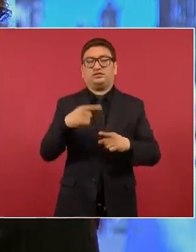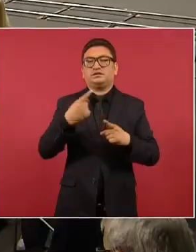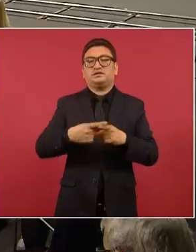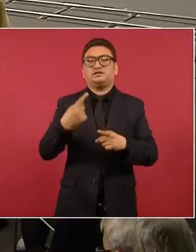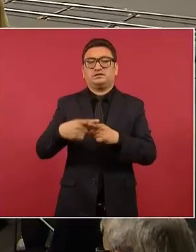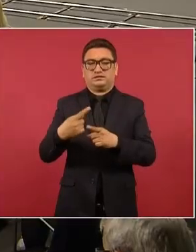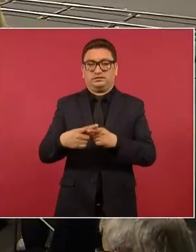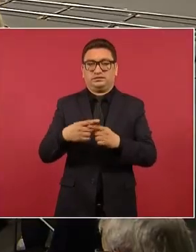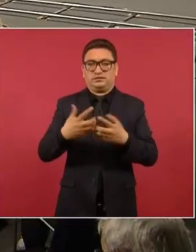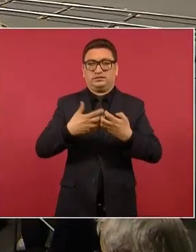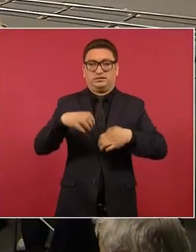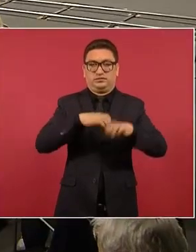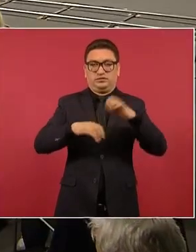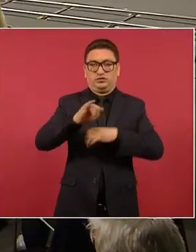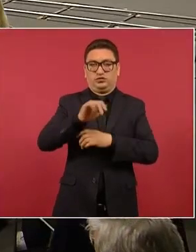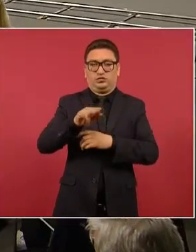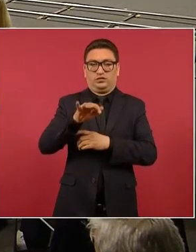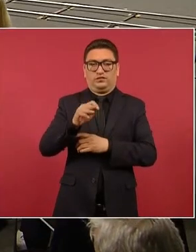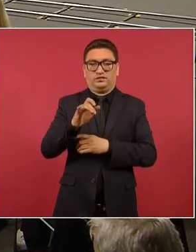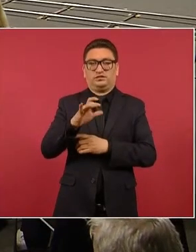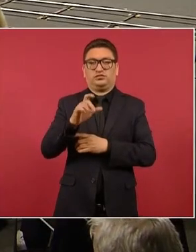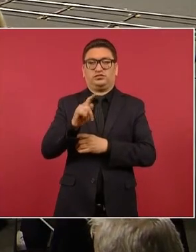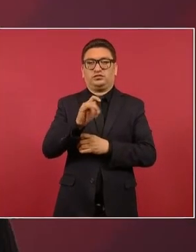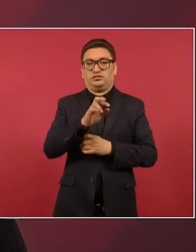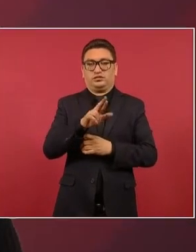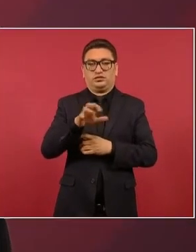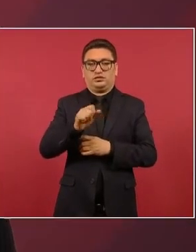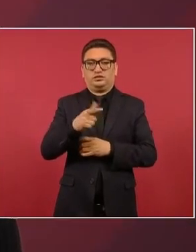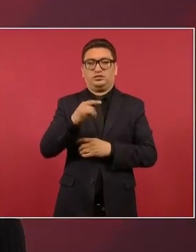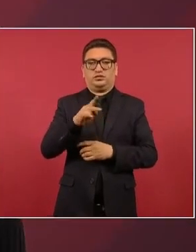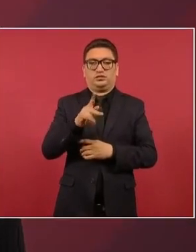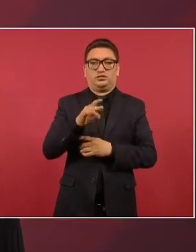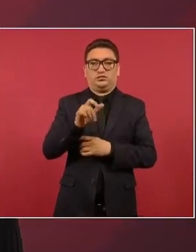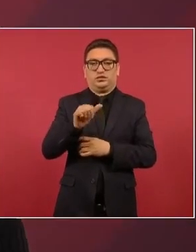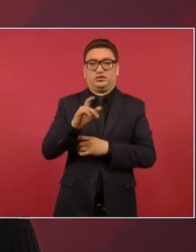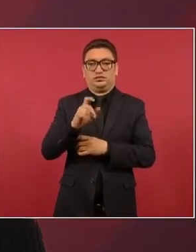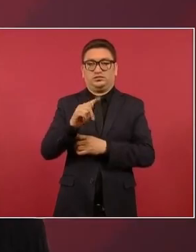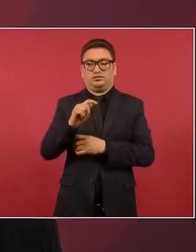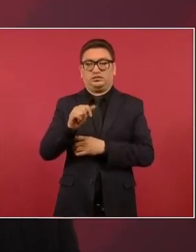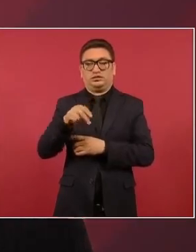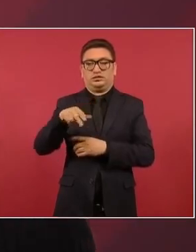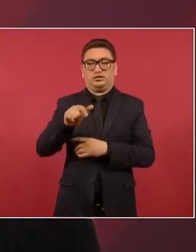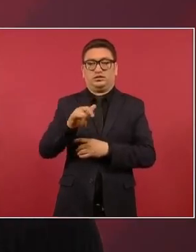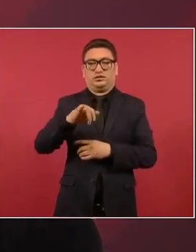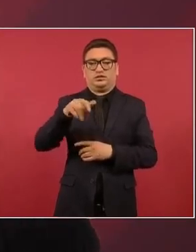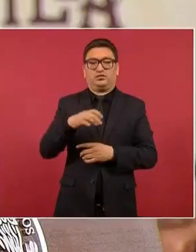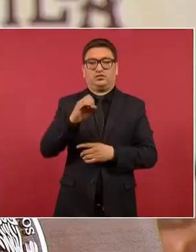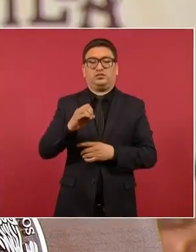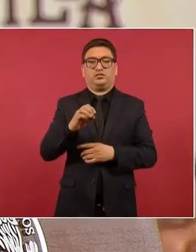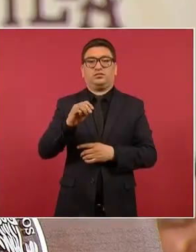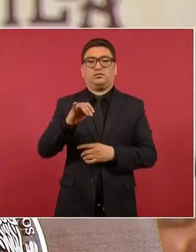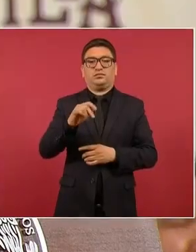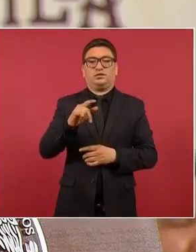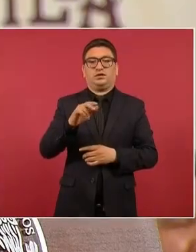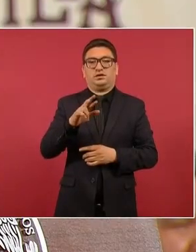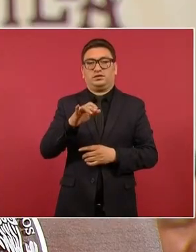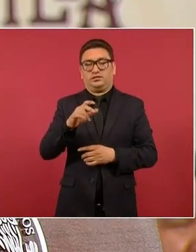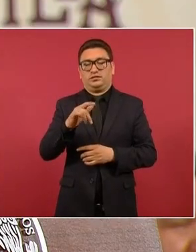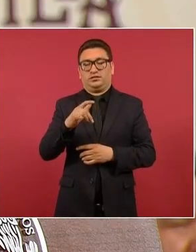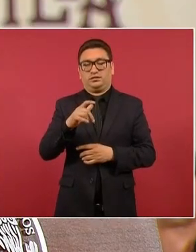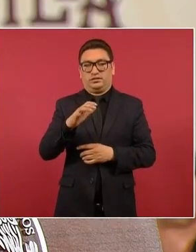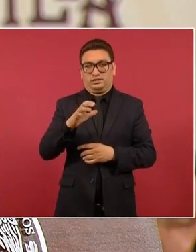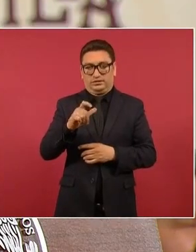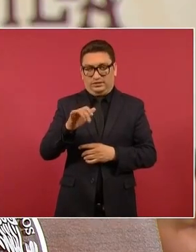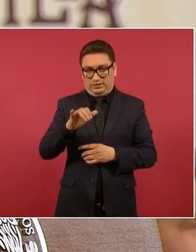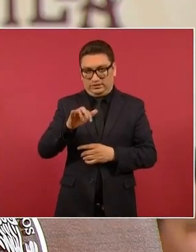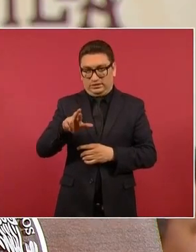el empresario Juan Francisco Torres, Guadalupe Acosta Naranjo, Emilio Álvarez y Casa, Ana Lucía Medina,